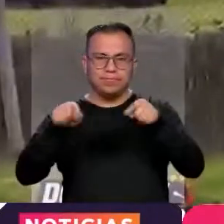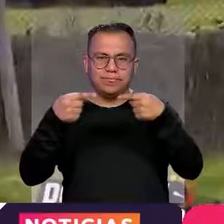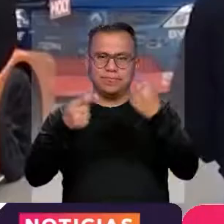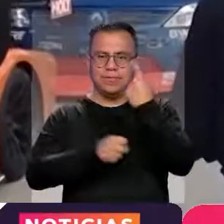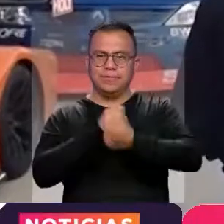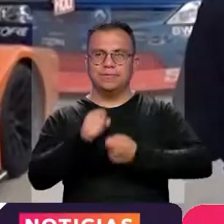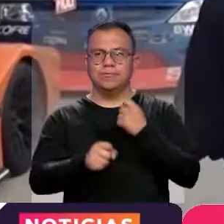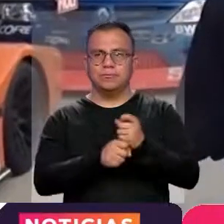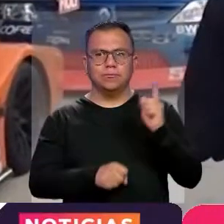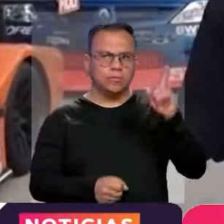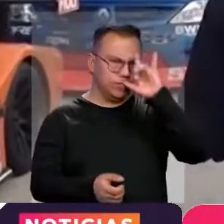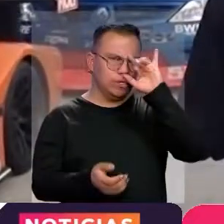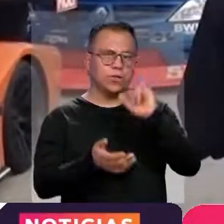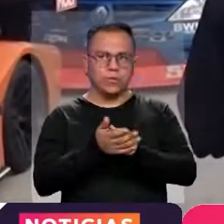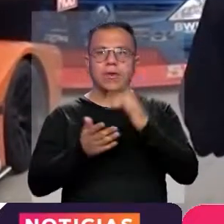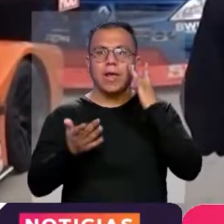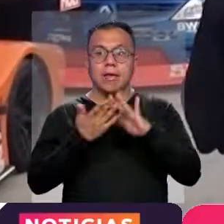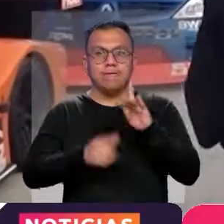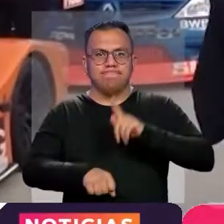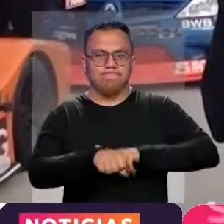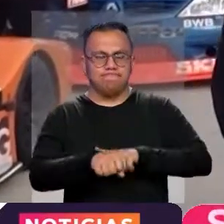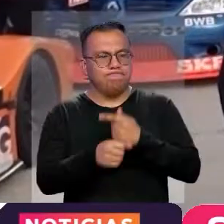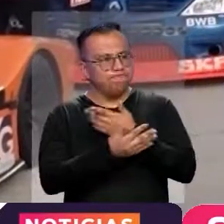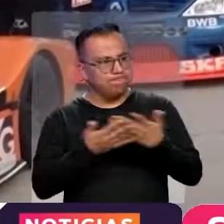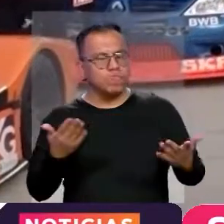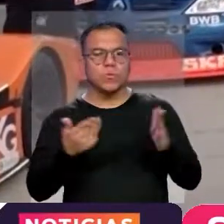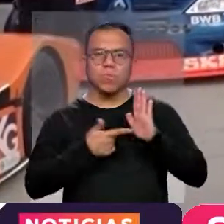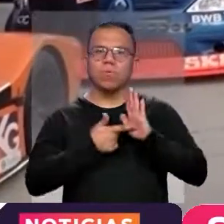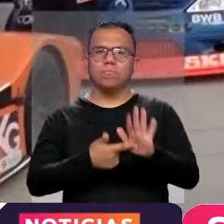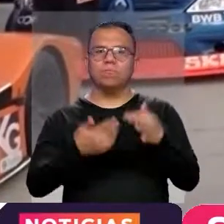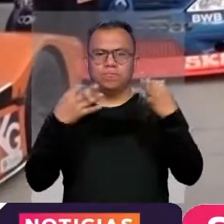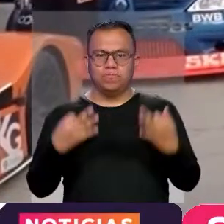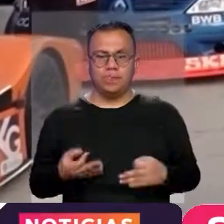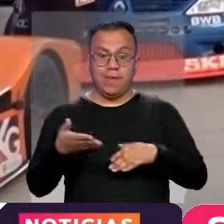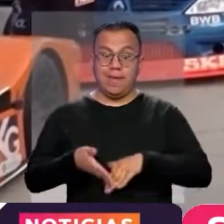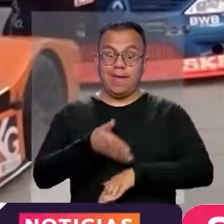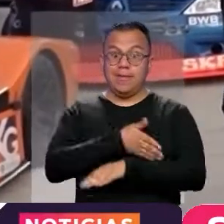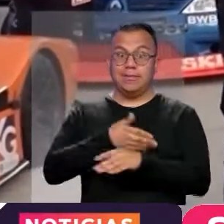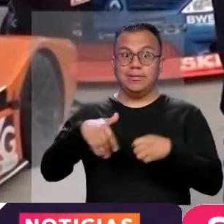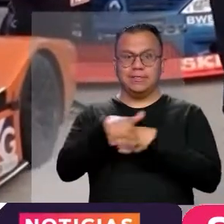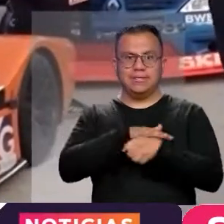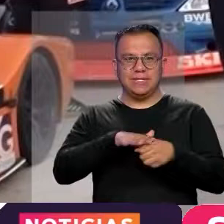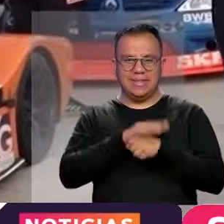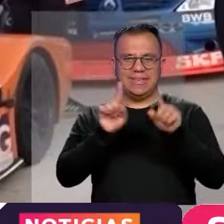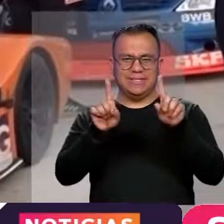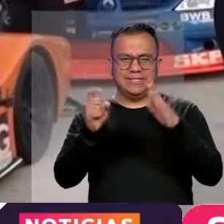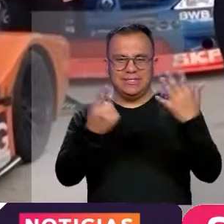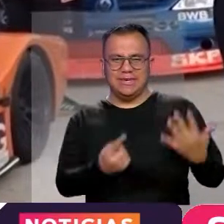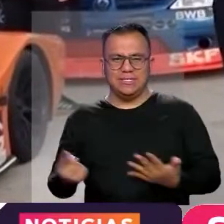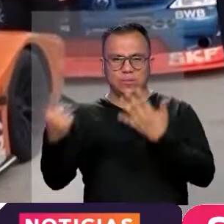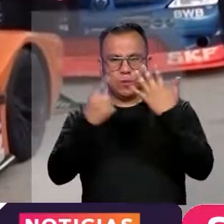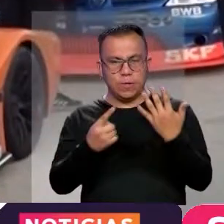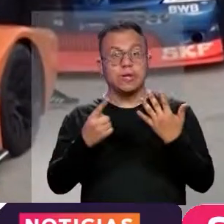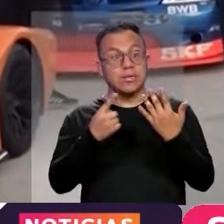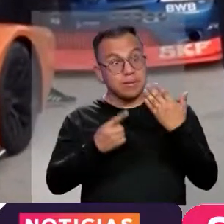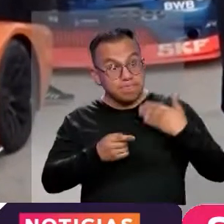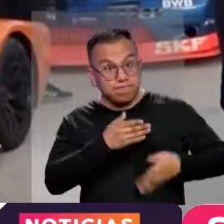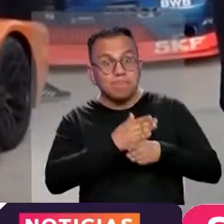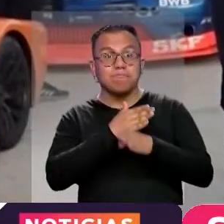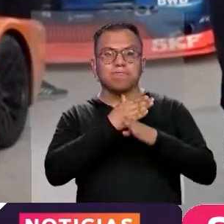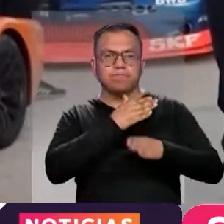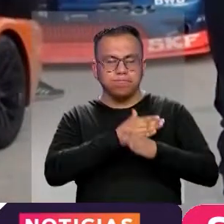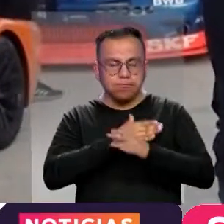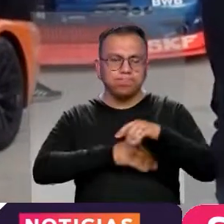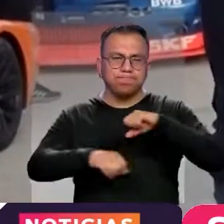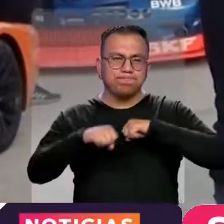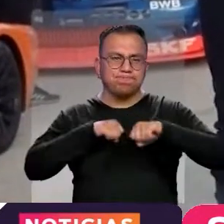año. Pues yo creo que va a ser el gran momento para probar muchas cosas previo a las seis horas. Hay cosas que queremos probar, que no hemos podido, pues